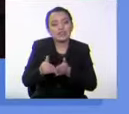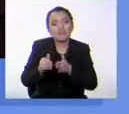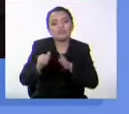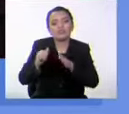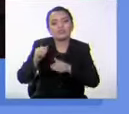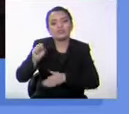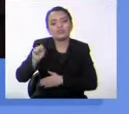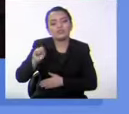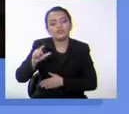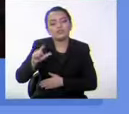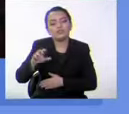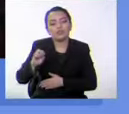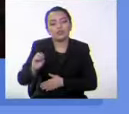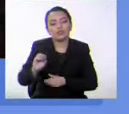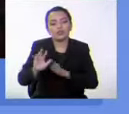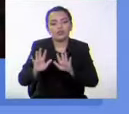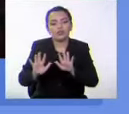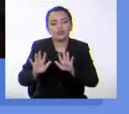de